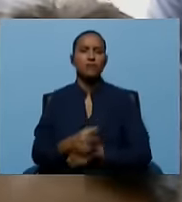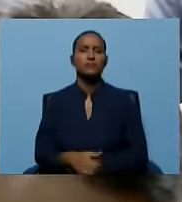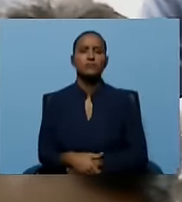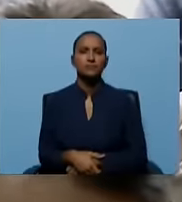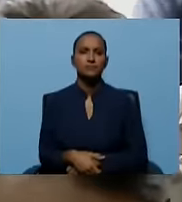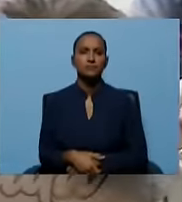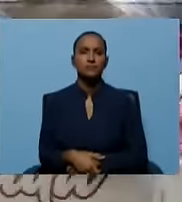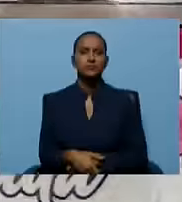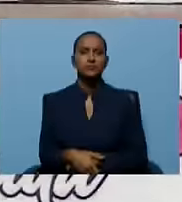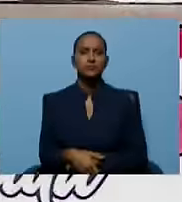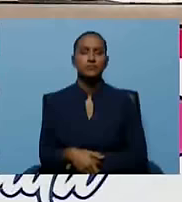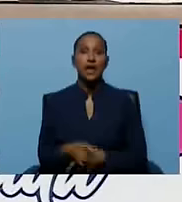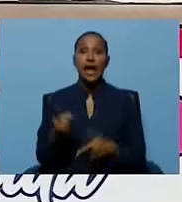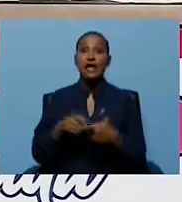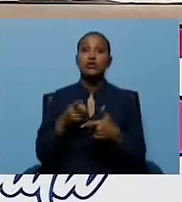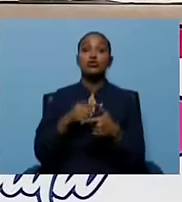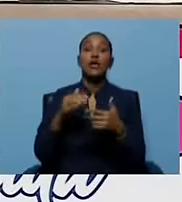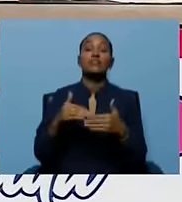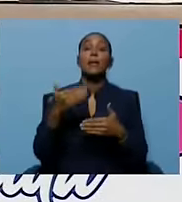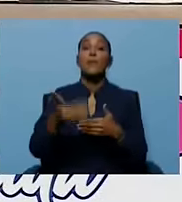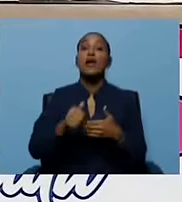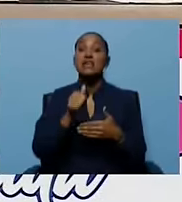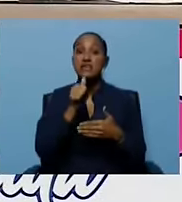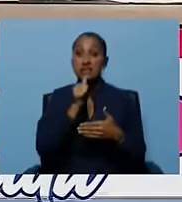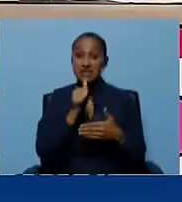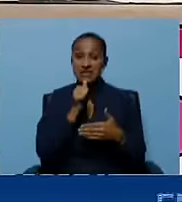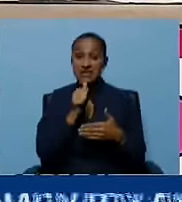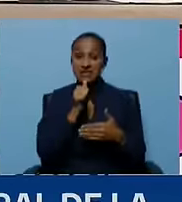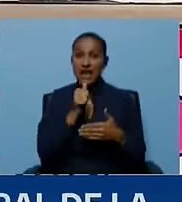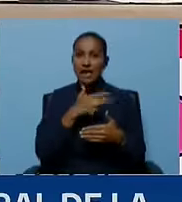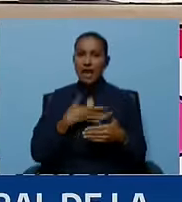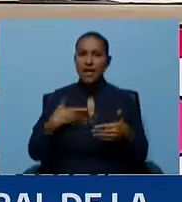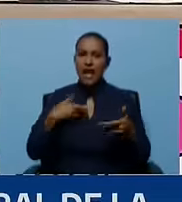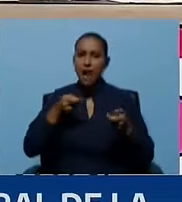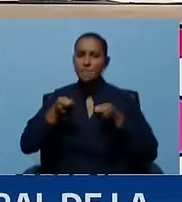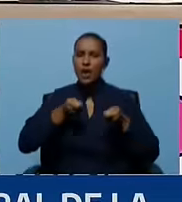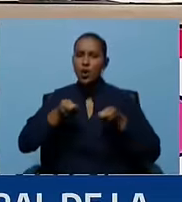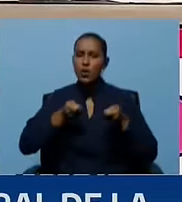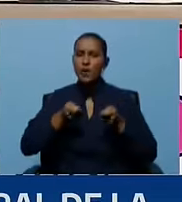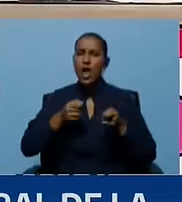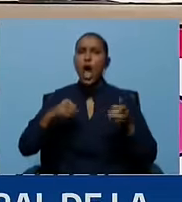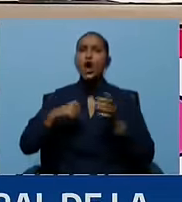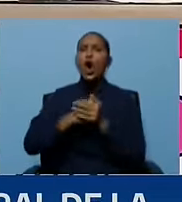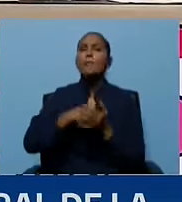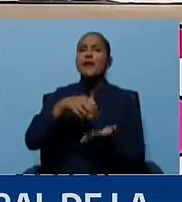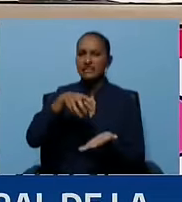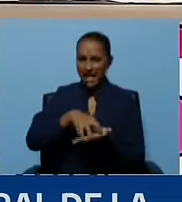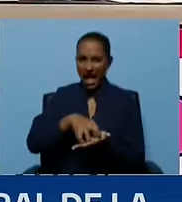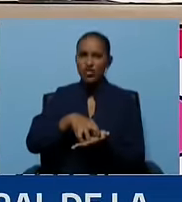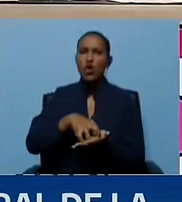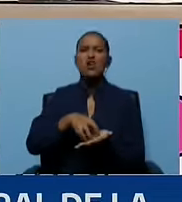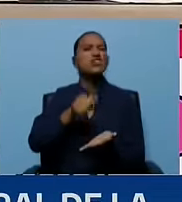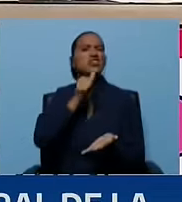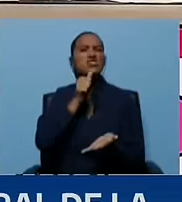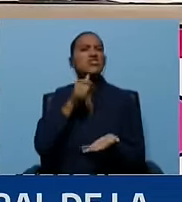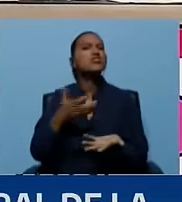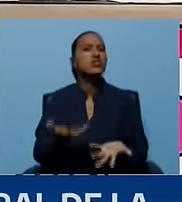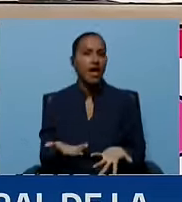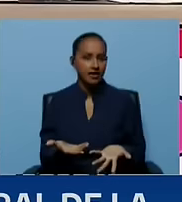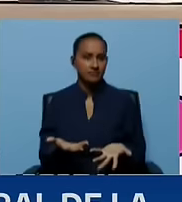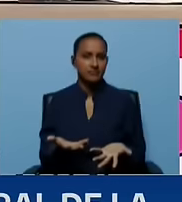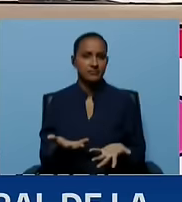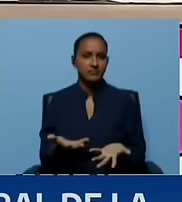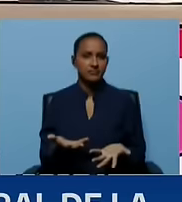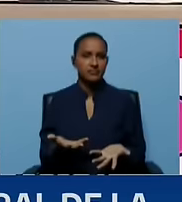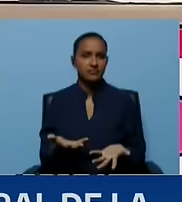Y después, ¿quién trató de manipular para intentar golpes de Estado? Y hablaban del 350, ¿se acuerdan ustedes? Cuando agarraron